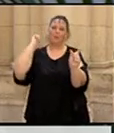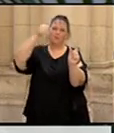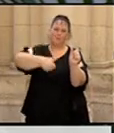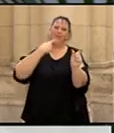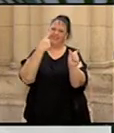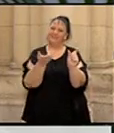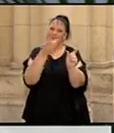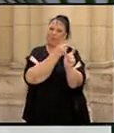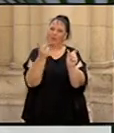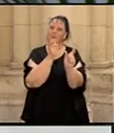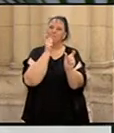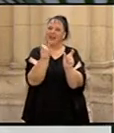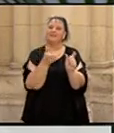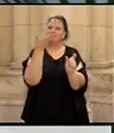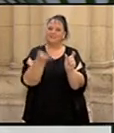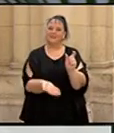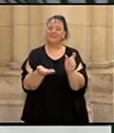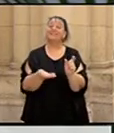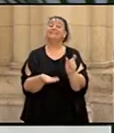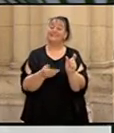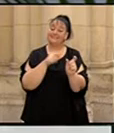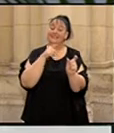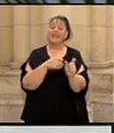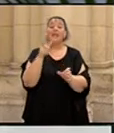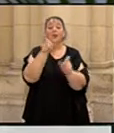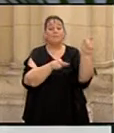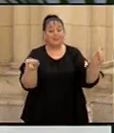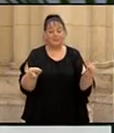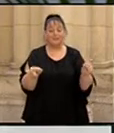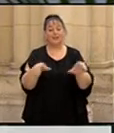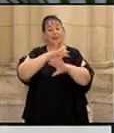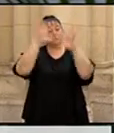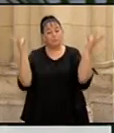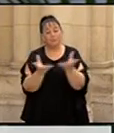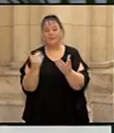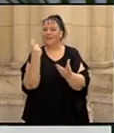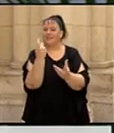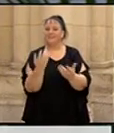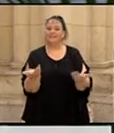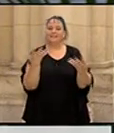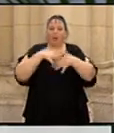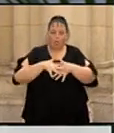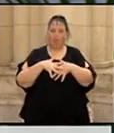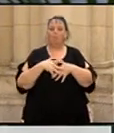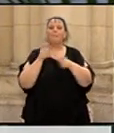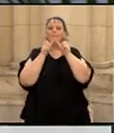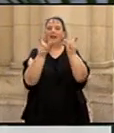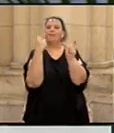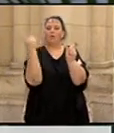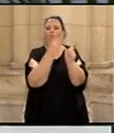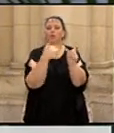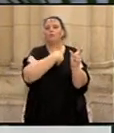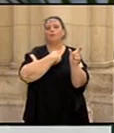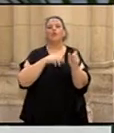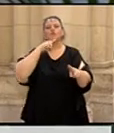Sí, esta humanidad necesita incorporar dos sustantivos. Dejémonos de adjetivos.